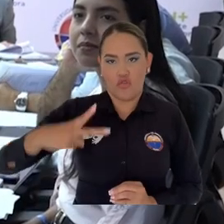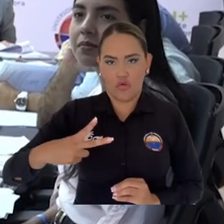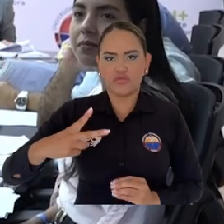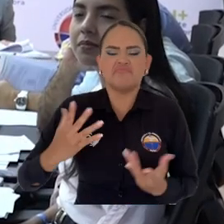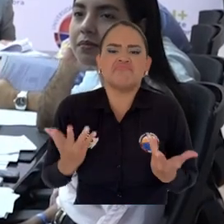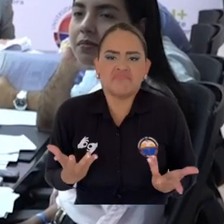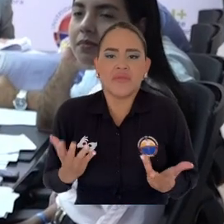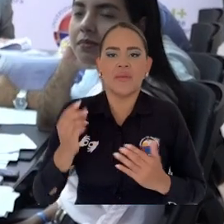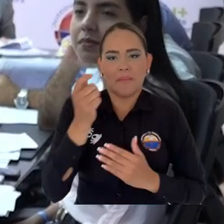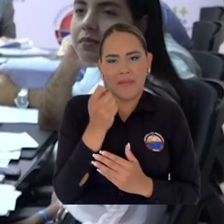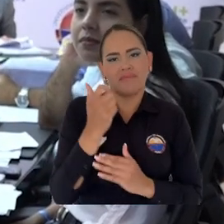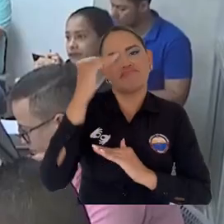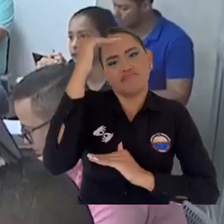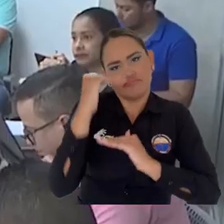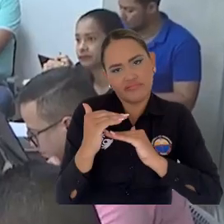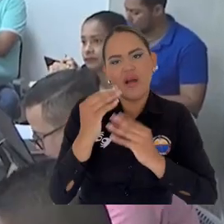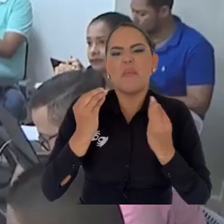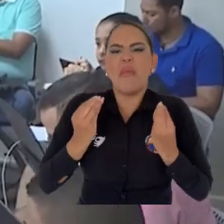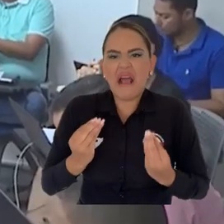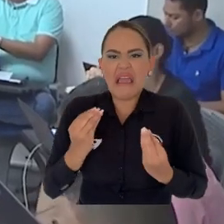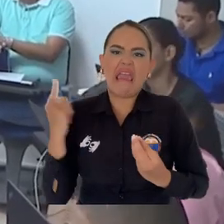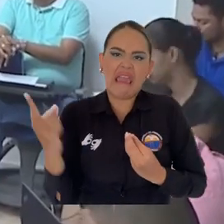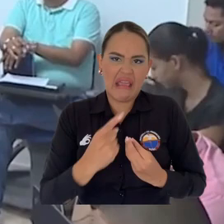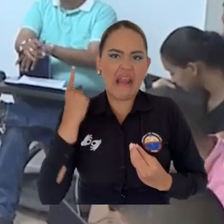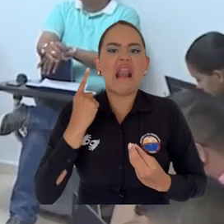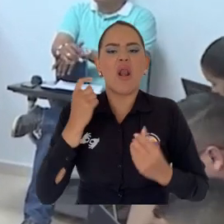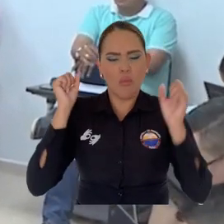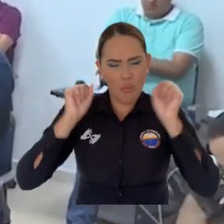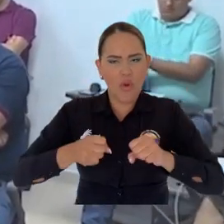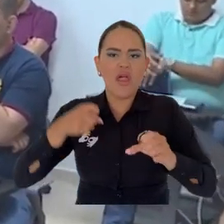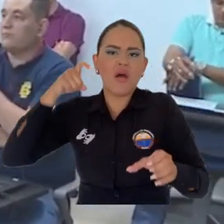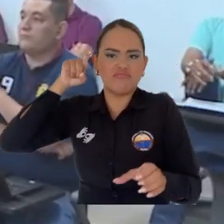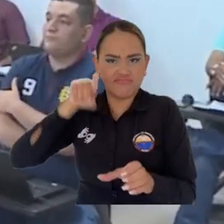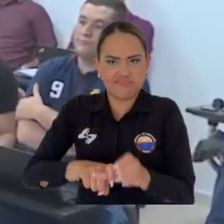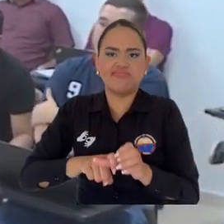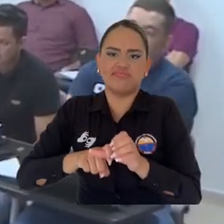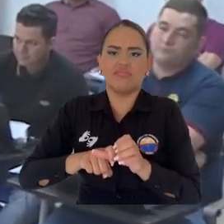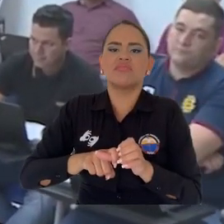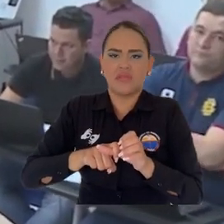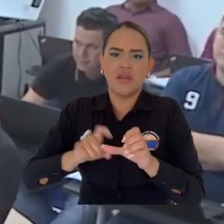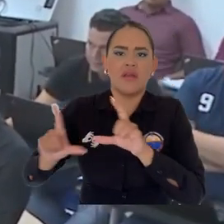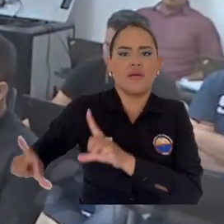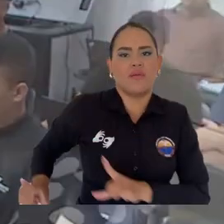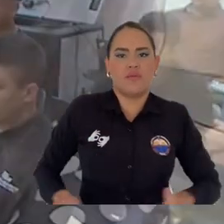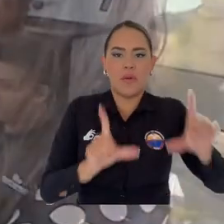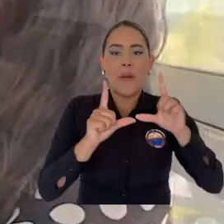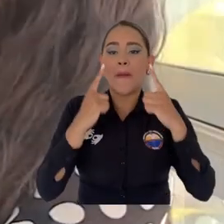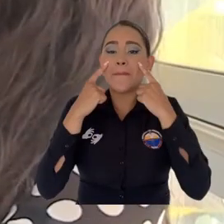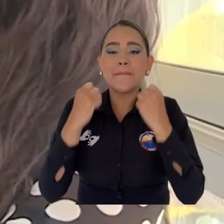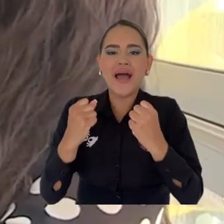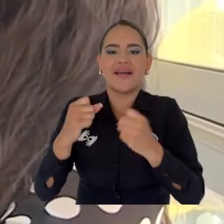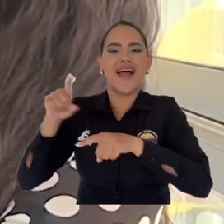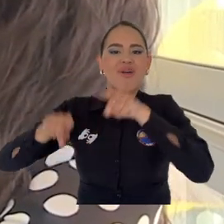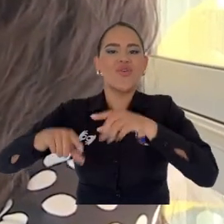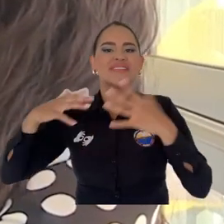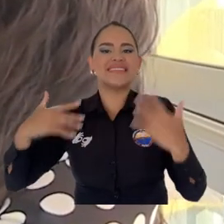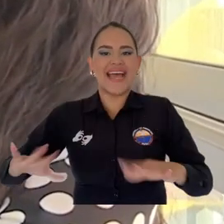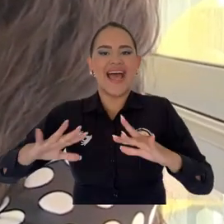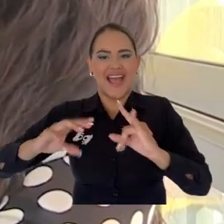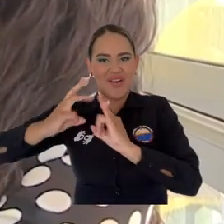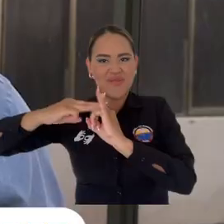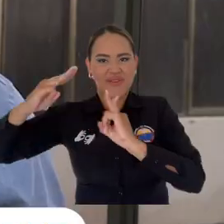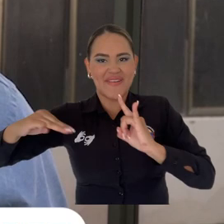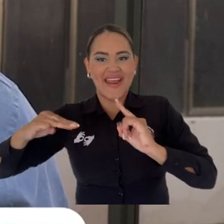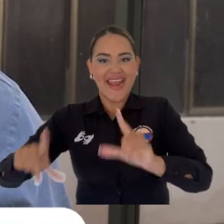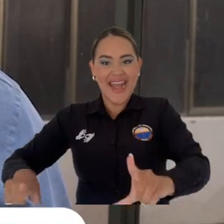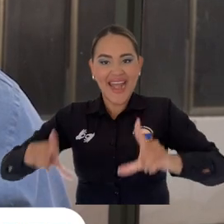se tendrá en cuenta la reducción de los precios y hacer más asequible el acceso a una formación avanzada, sobre todo para nuestros egresados.